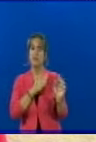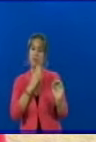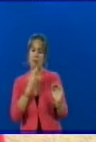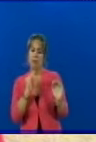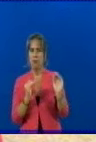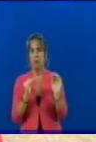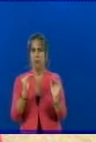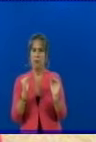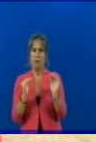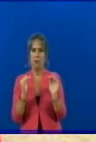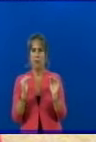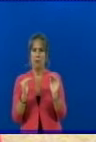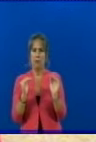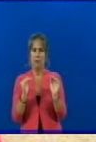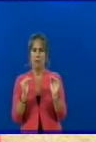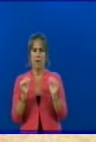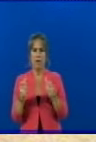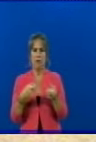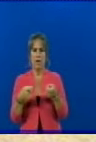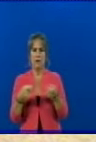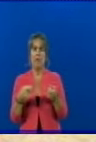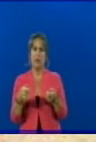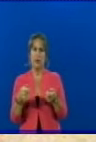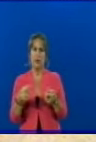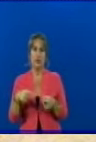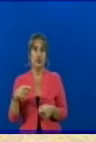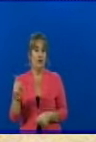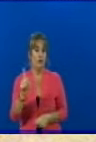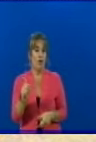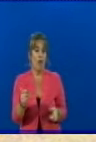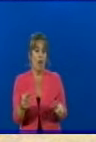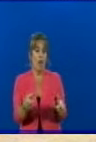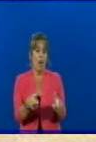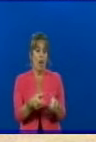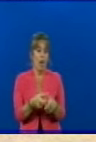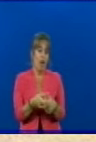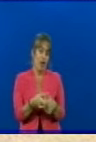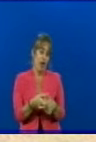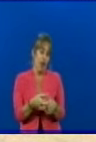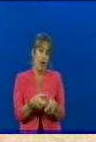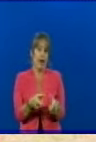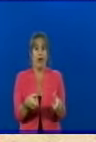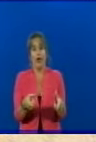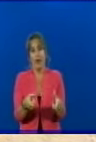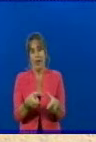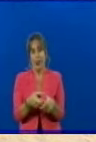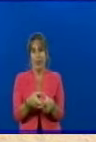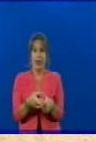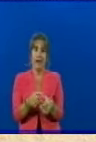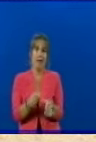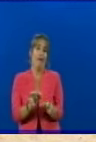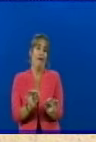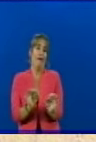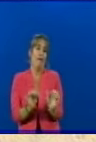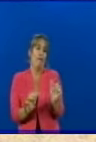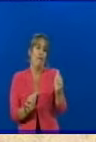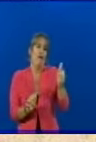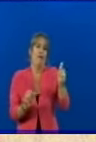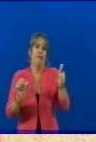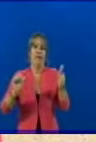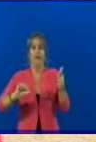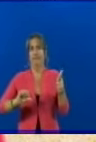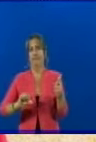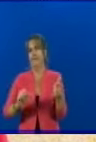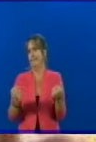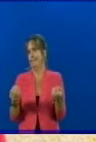estabilidad en el pan. No así con el gramaje, la calidad que varía, y que cuando